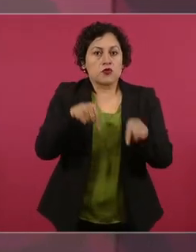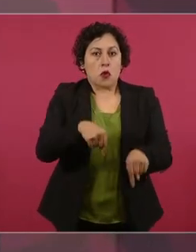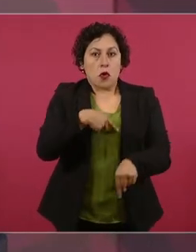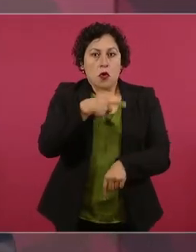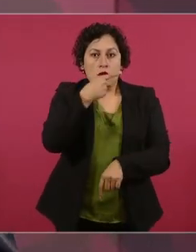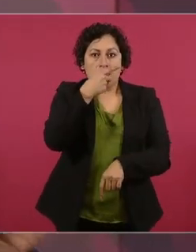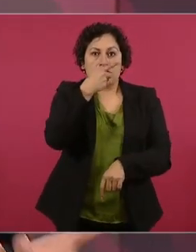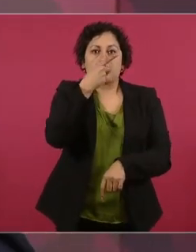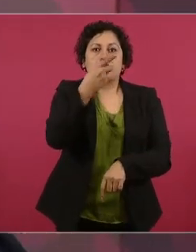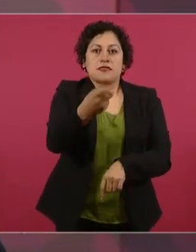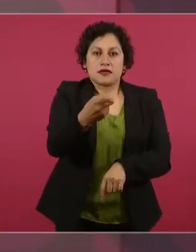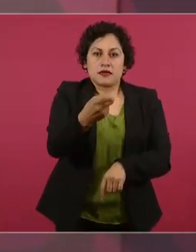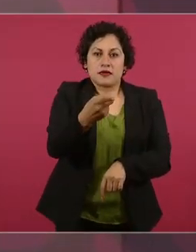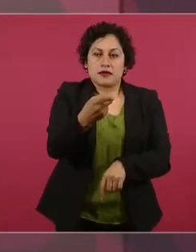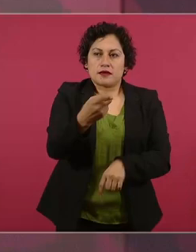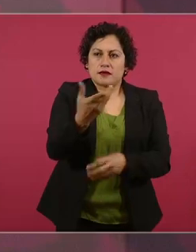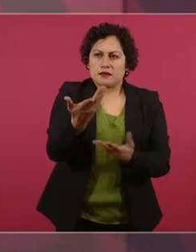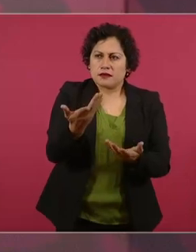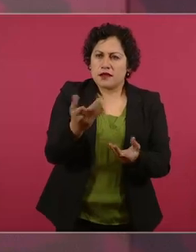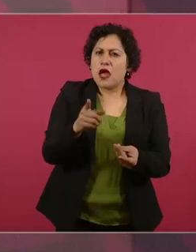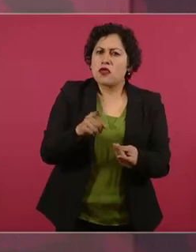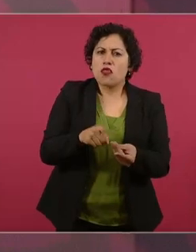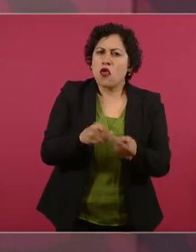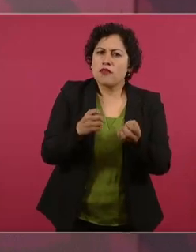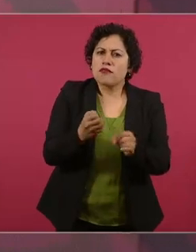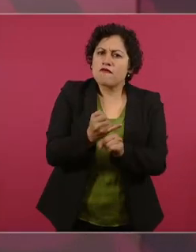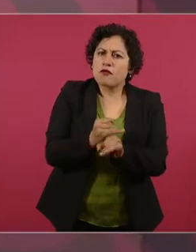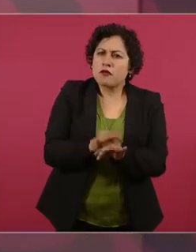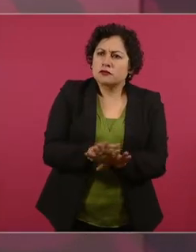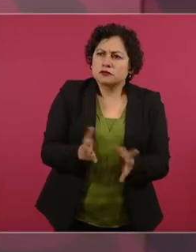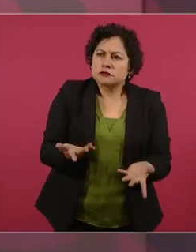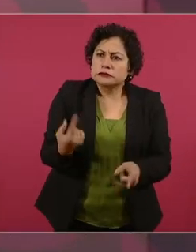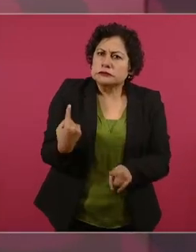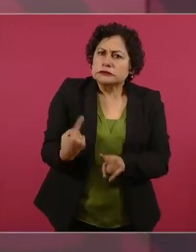tiene información, cuál es su fuente,